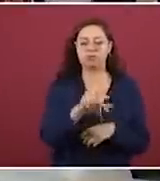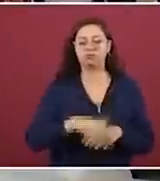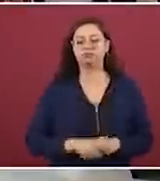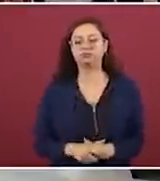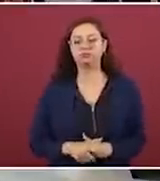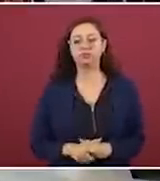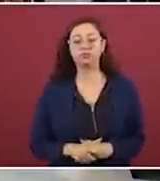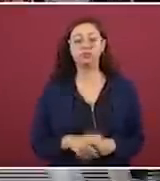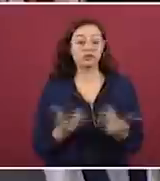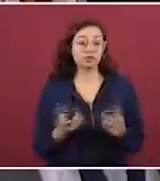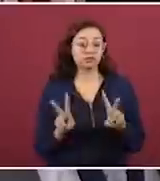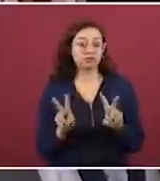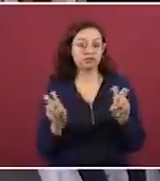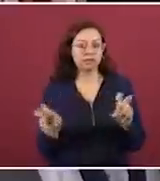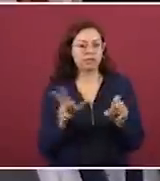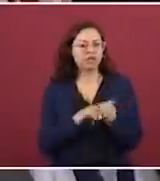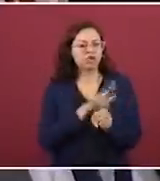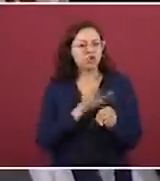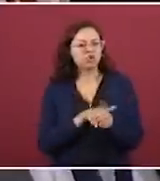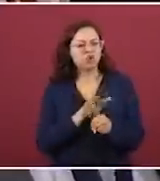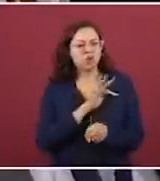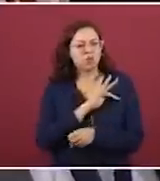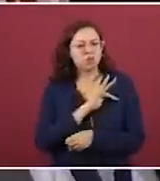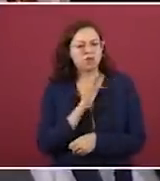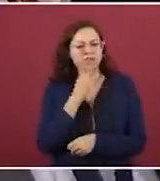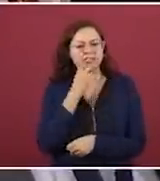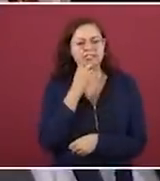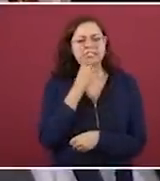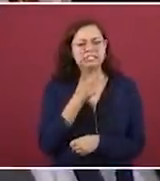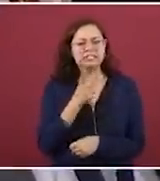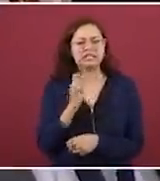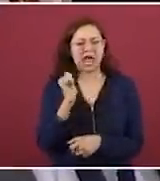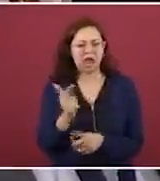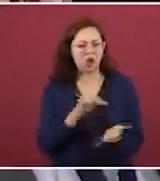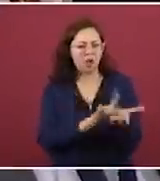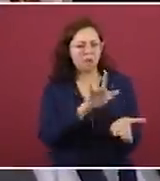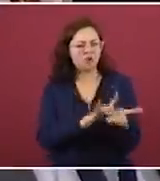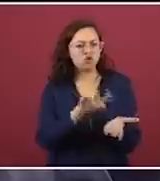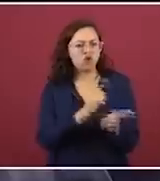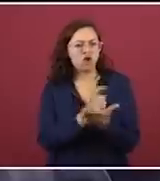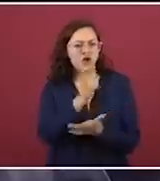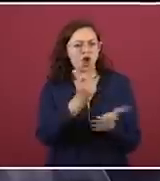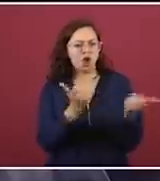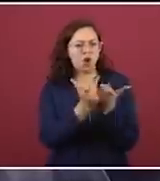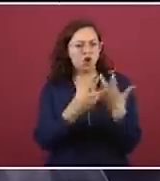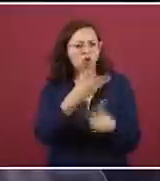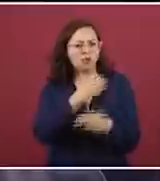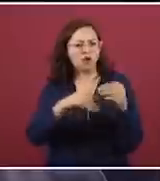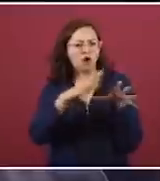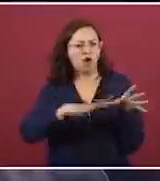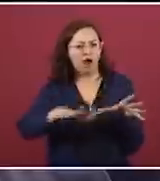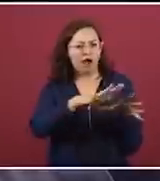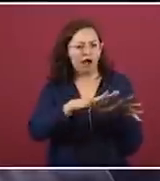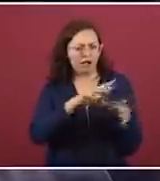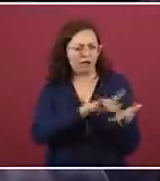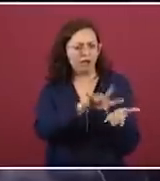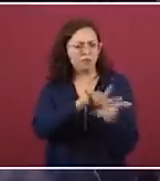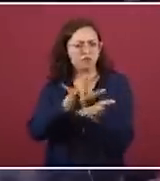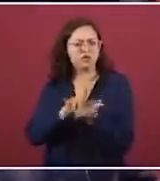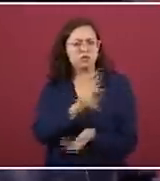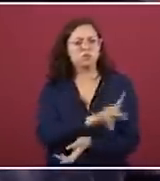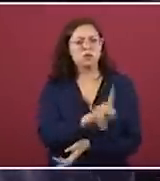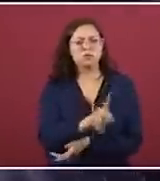fenómeno natural, ¿se podría hablar de un apoyo económico? Vamos a apoyar. Precisando sobre todo…